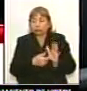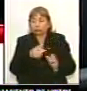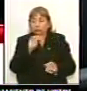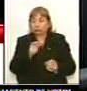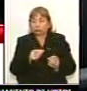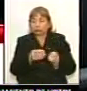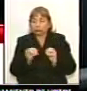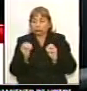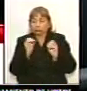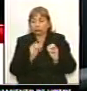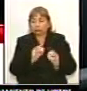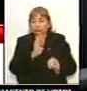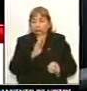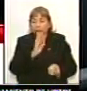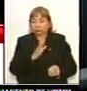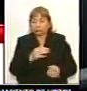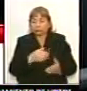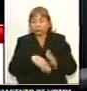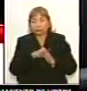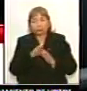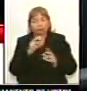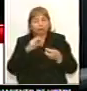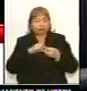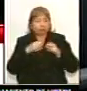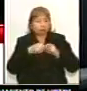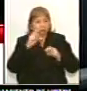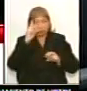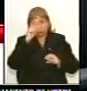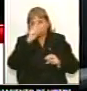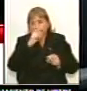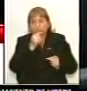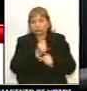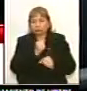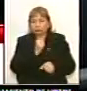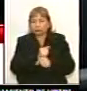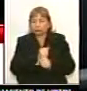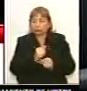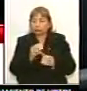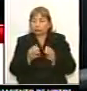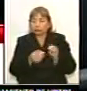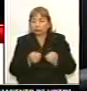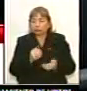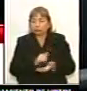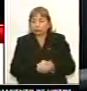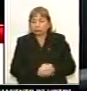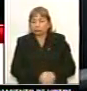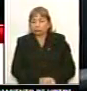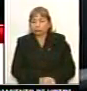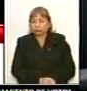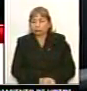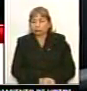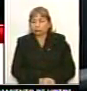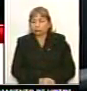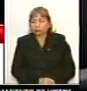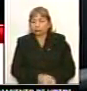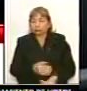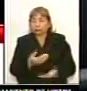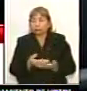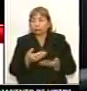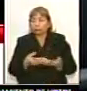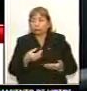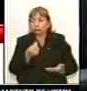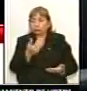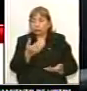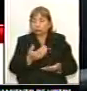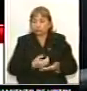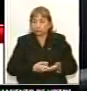mayores a 45 años tienen mayor dificultad para conseguir empleo, por lo que es válido permitir que no hagan uso de su dinero que